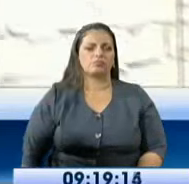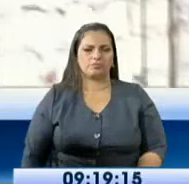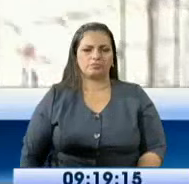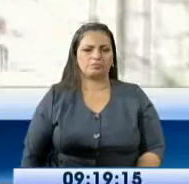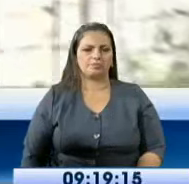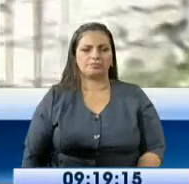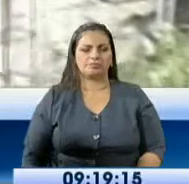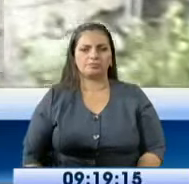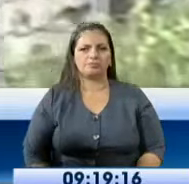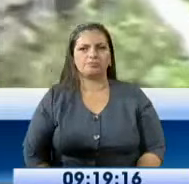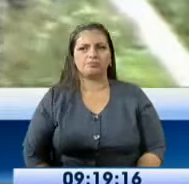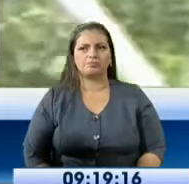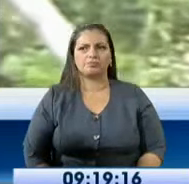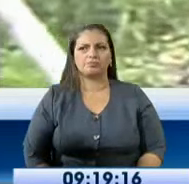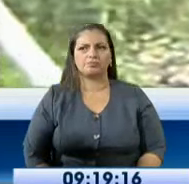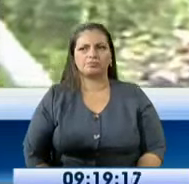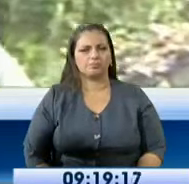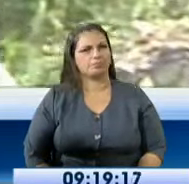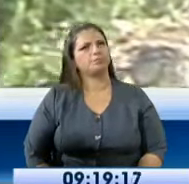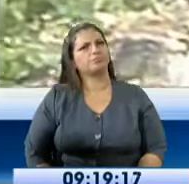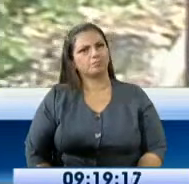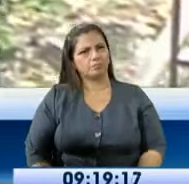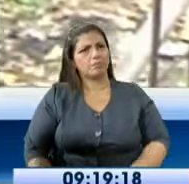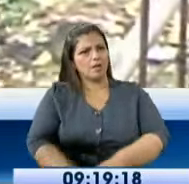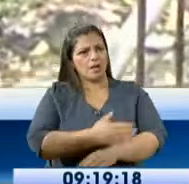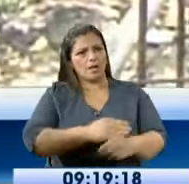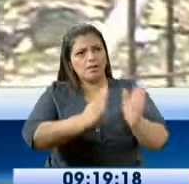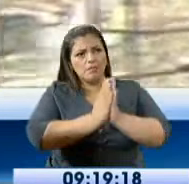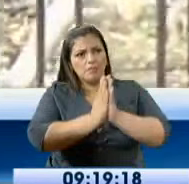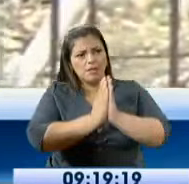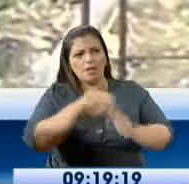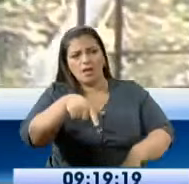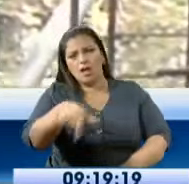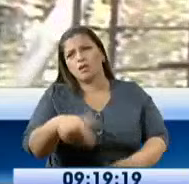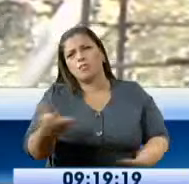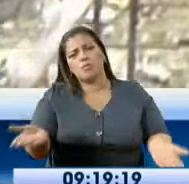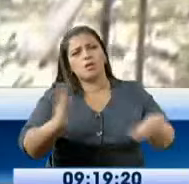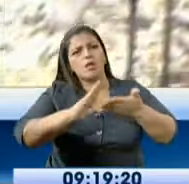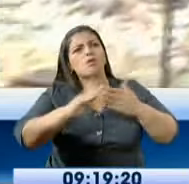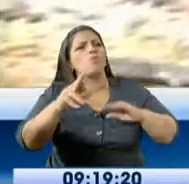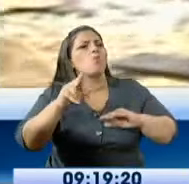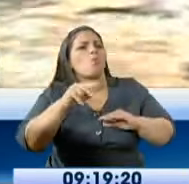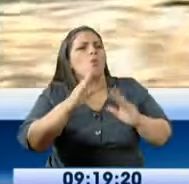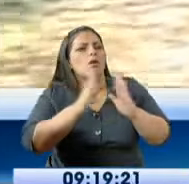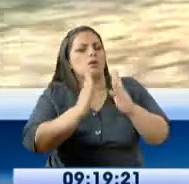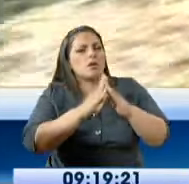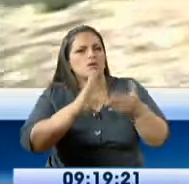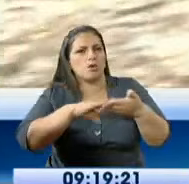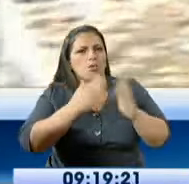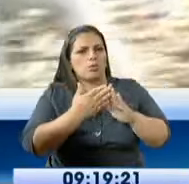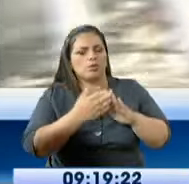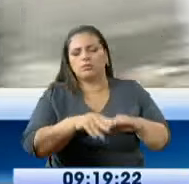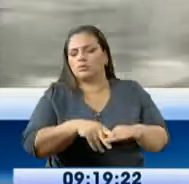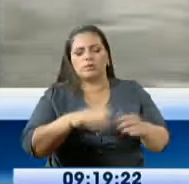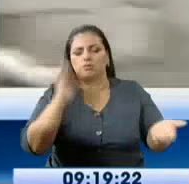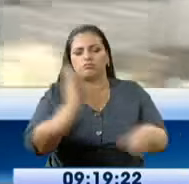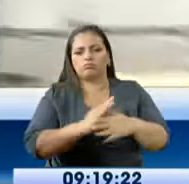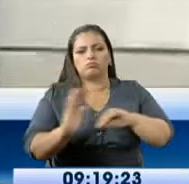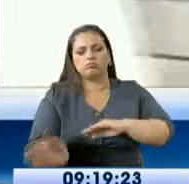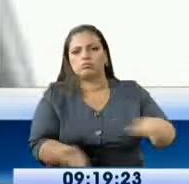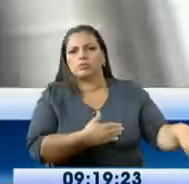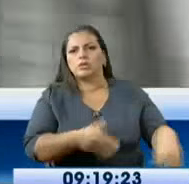comunal? No, un centro de capacitación. Esto es un criadero de ratas y también una guarida para los ladrones. Entonces necesitamos un centro